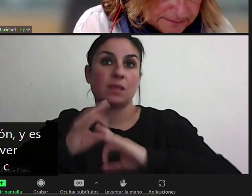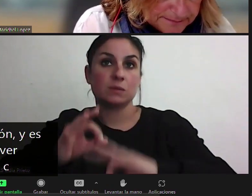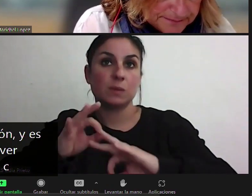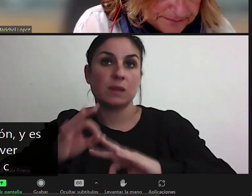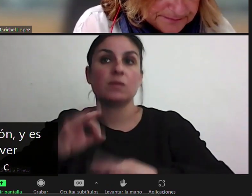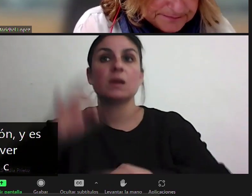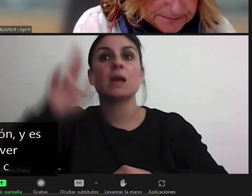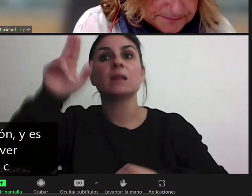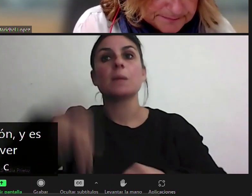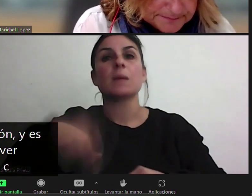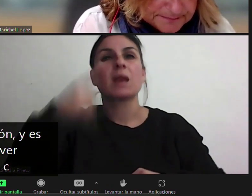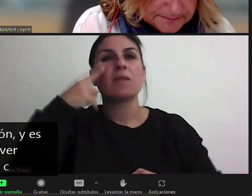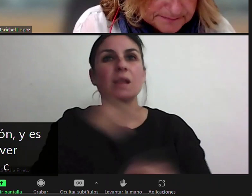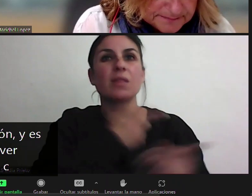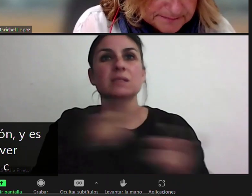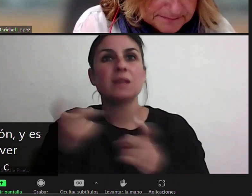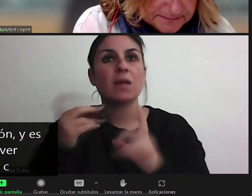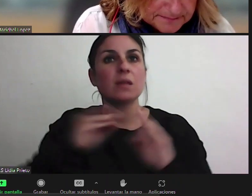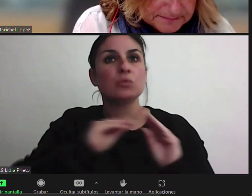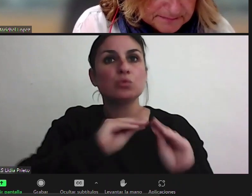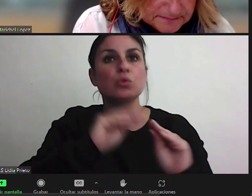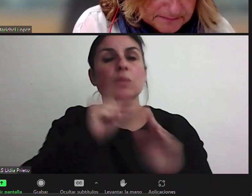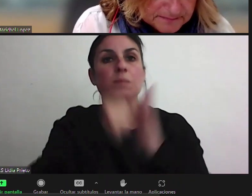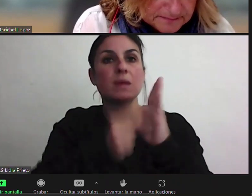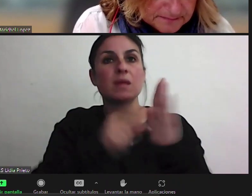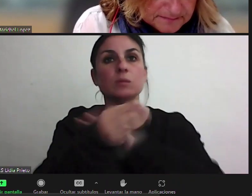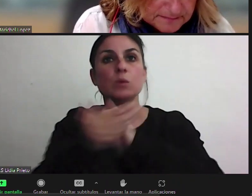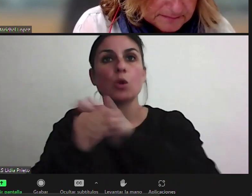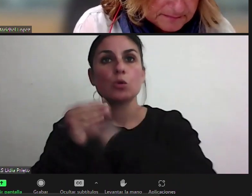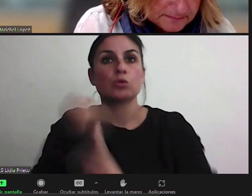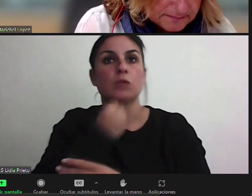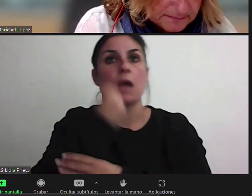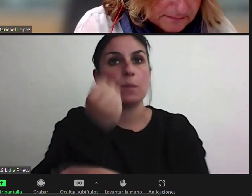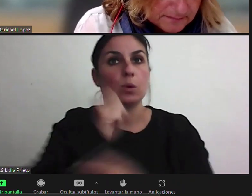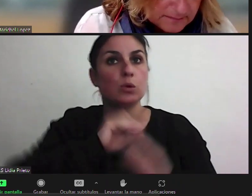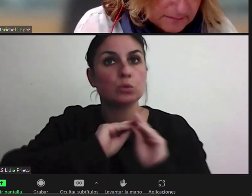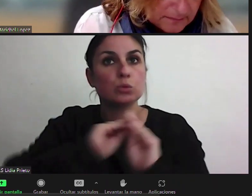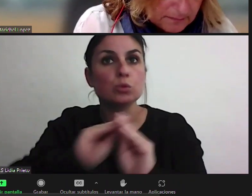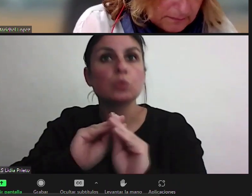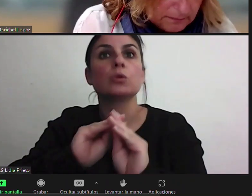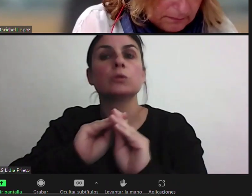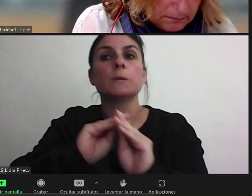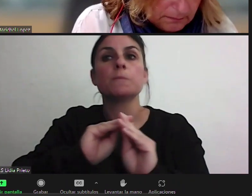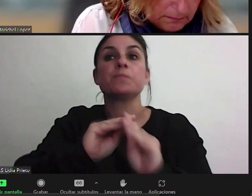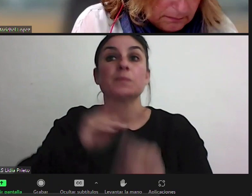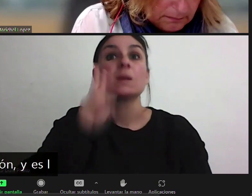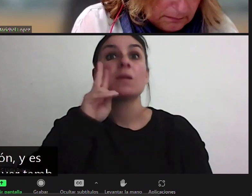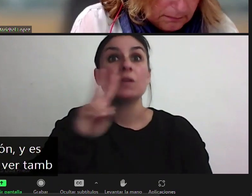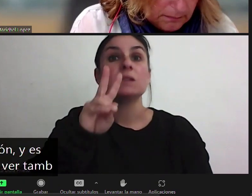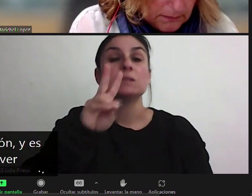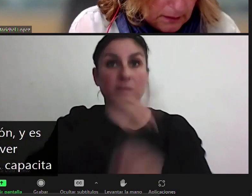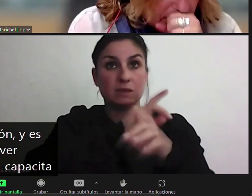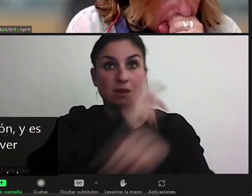bueno, necesidades, medidas y productos de apoyo para la evacuación. Vais a ver que en cada tipo de discapacidad va